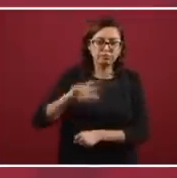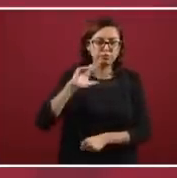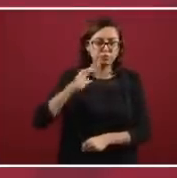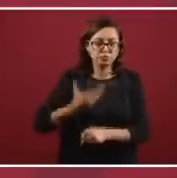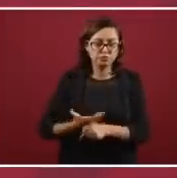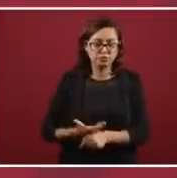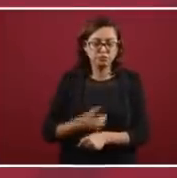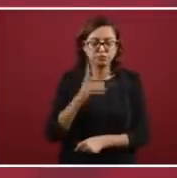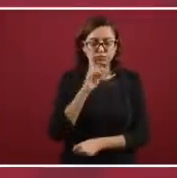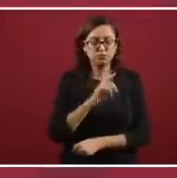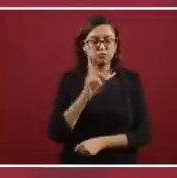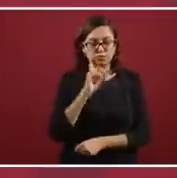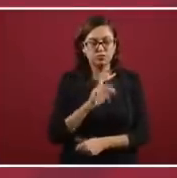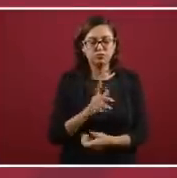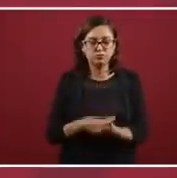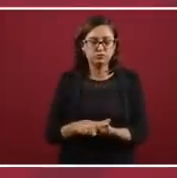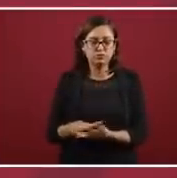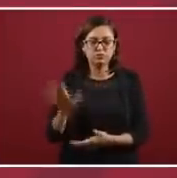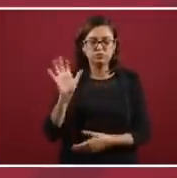mujeres.